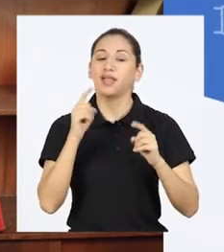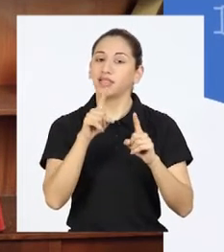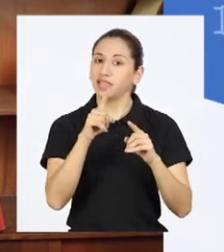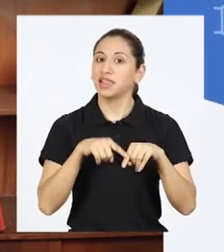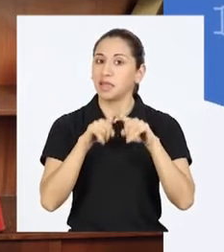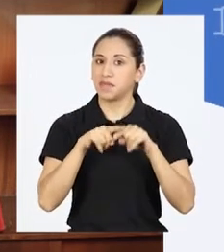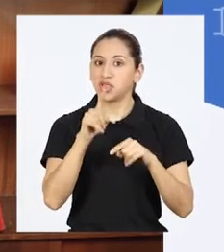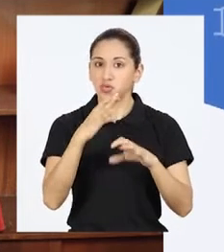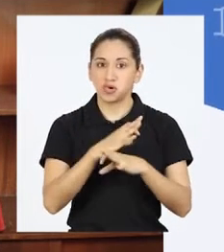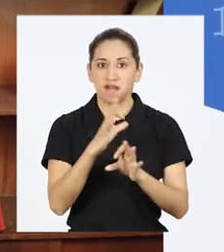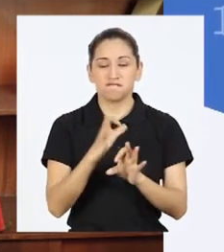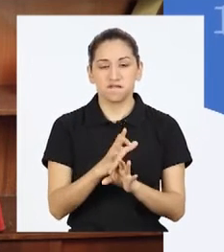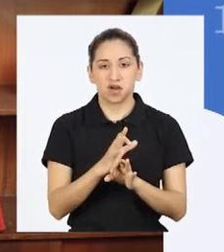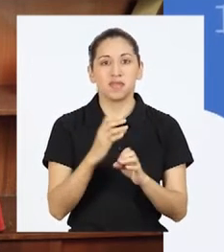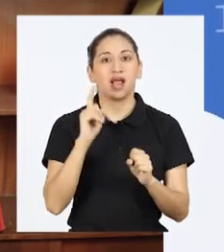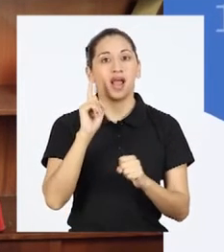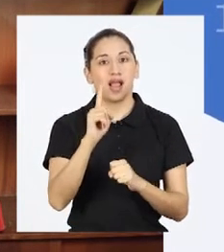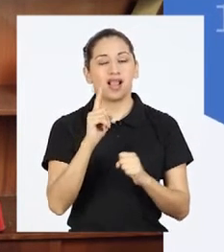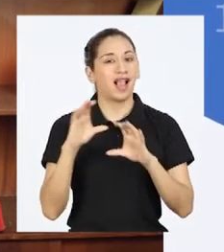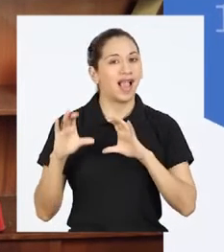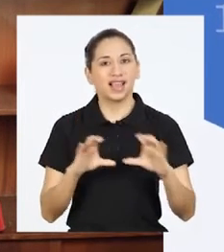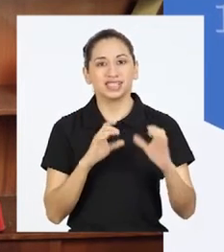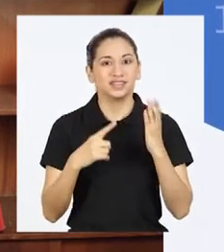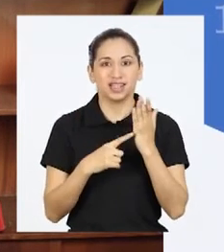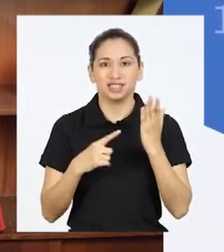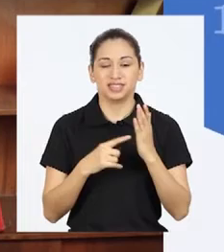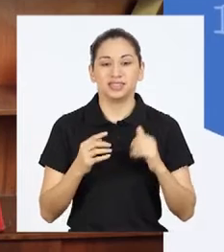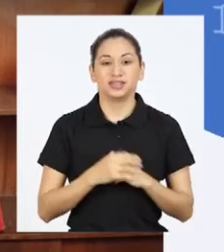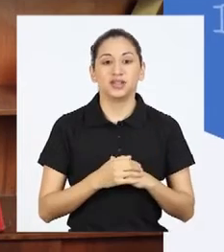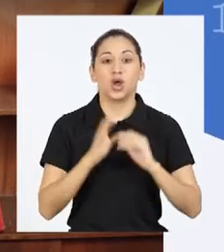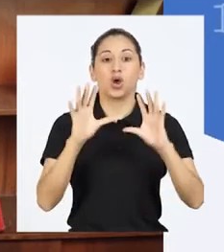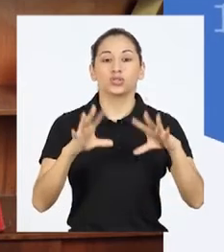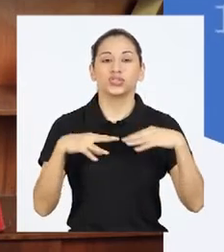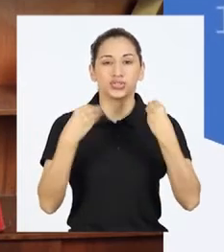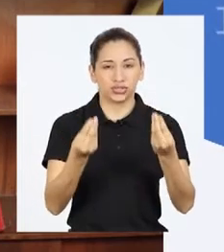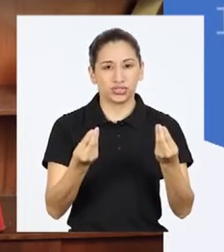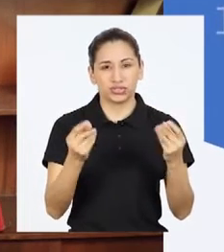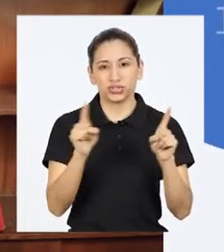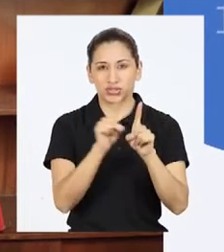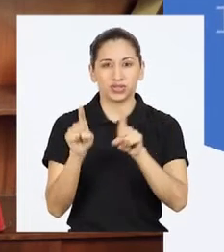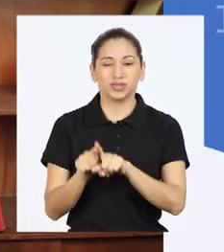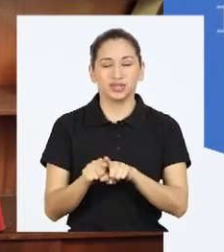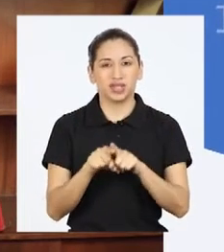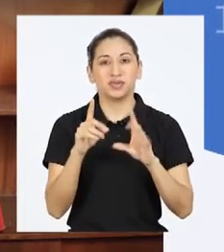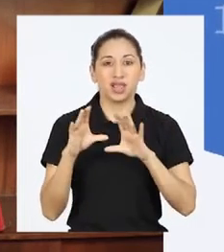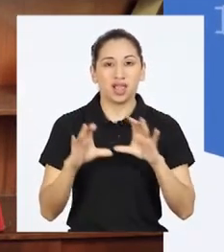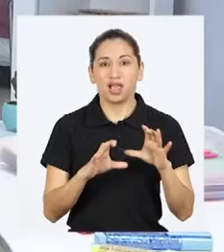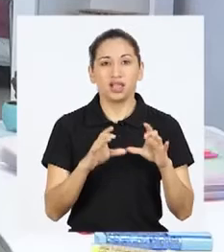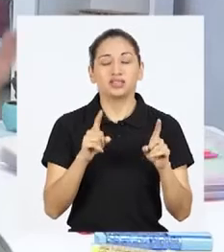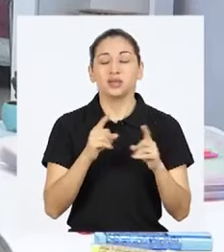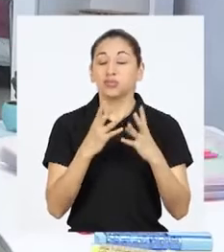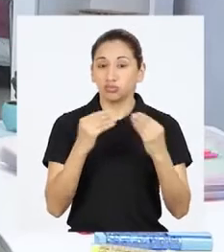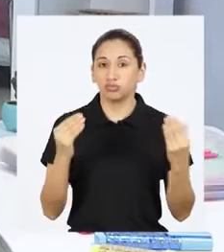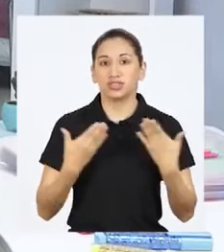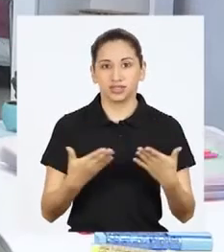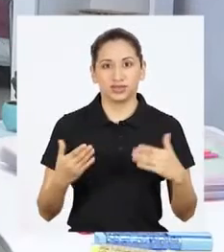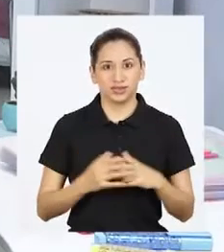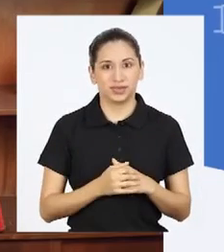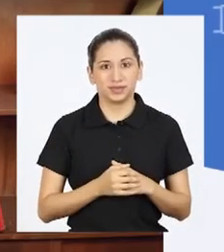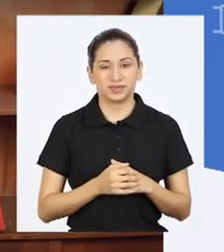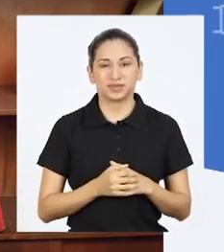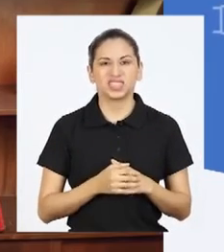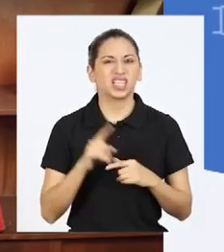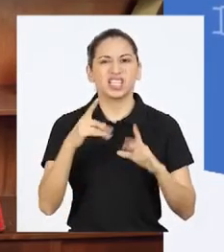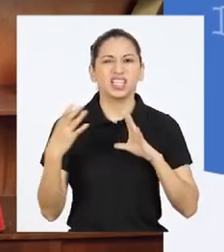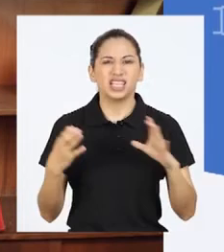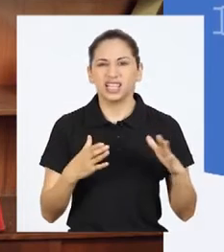de creatividad, también llamada Kipling, porque fue escrita por Rudyard Kipling. ¿Y en qué consiste?